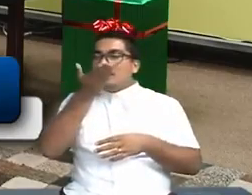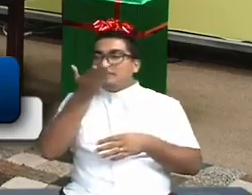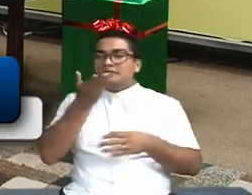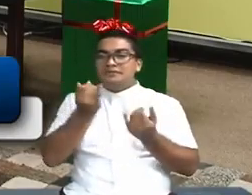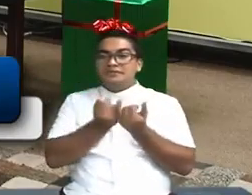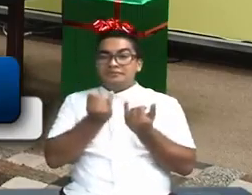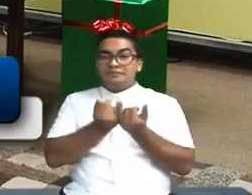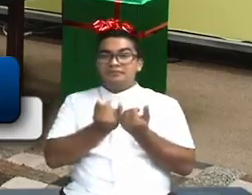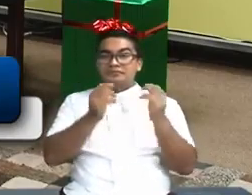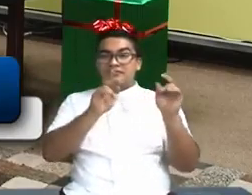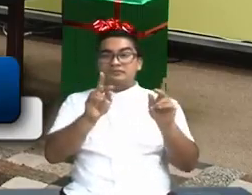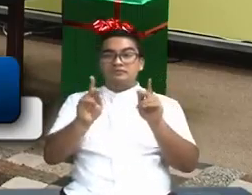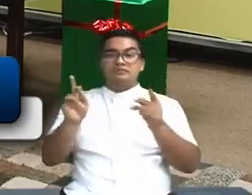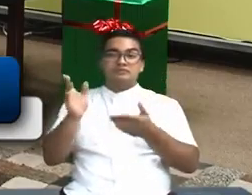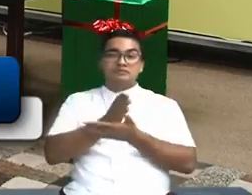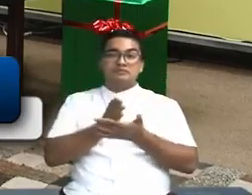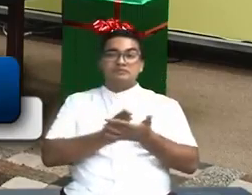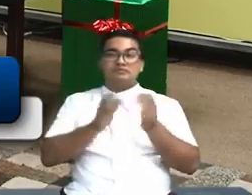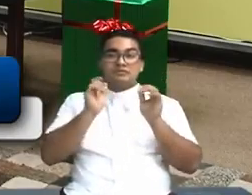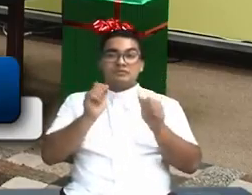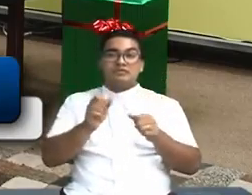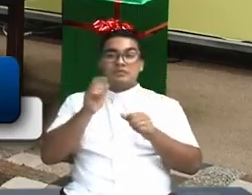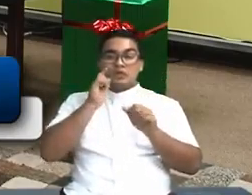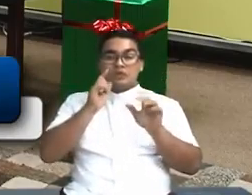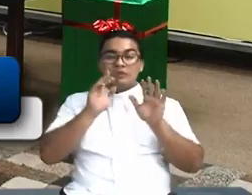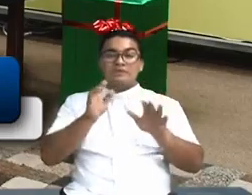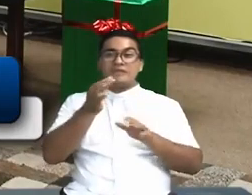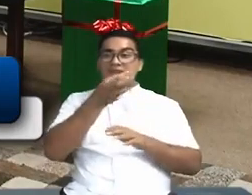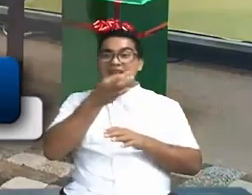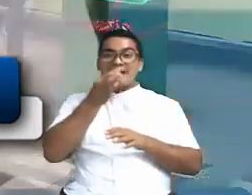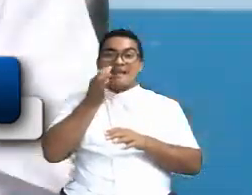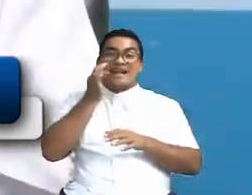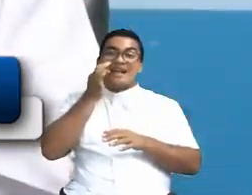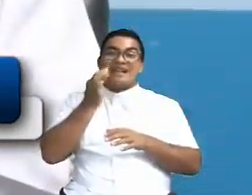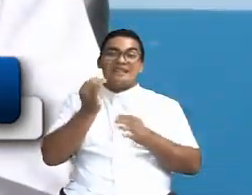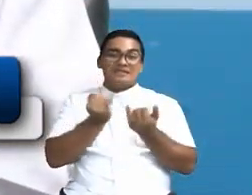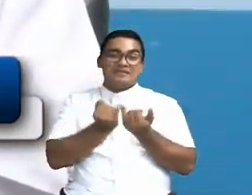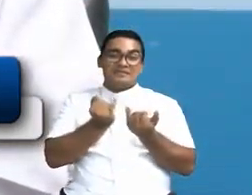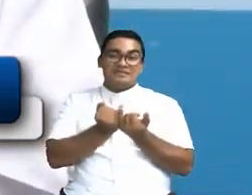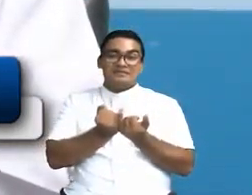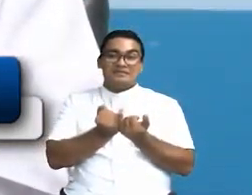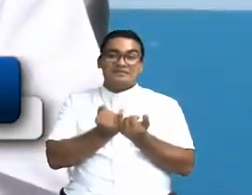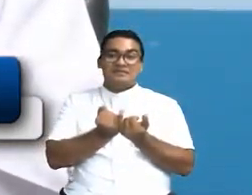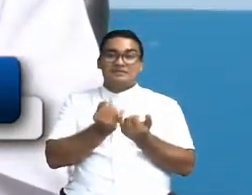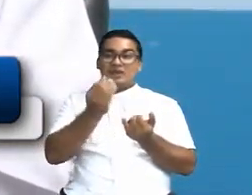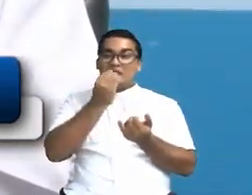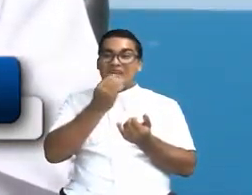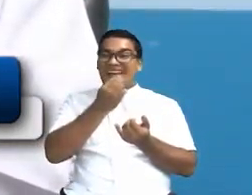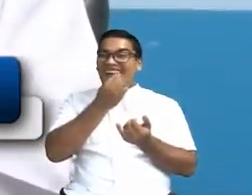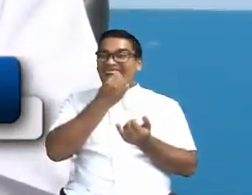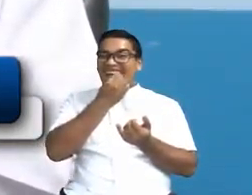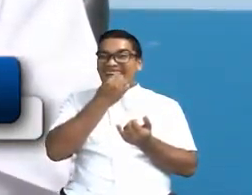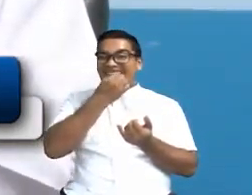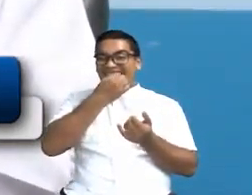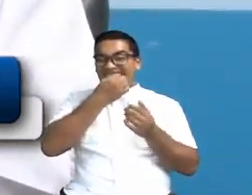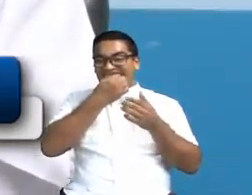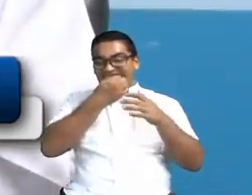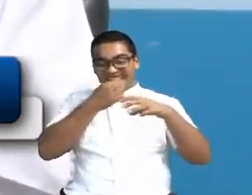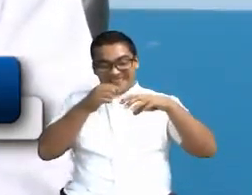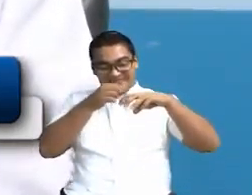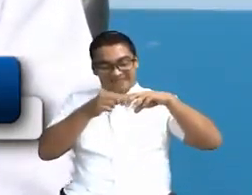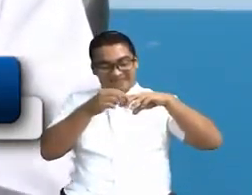estos procesos infecciosos como lo que son las ampollas, porque a partir de ese residuo de alimento que se quedó a nivel de los espacios dentales,